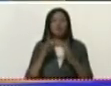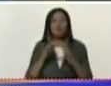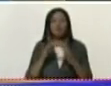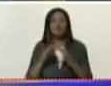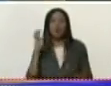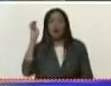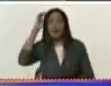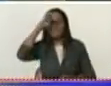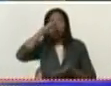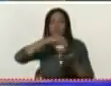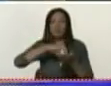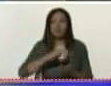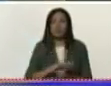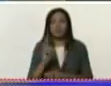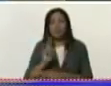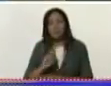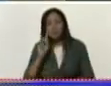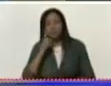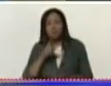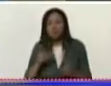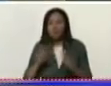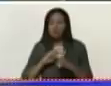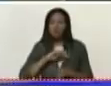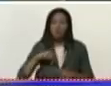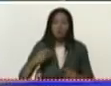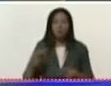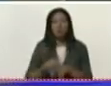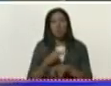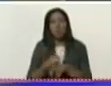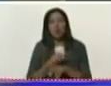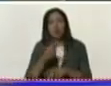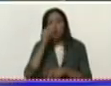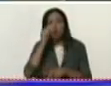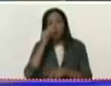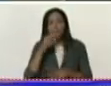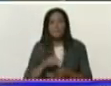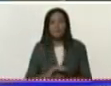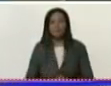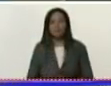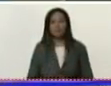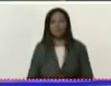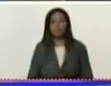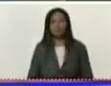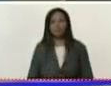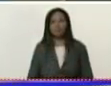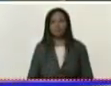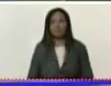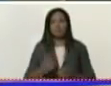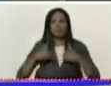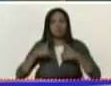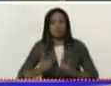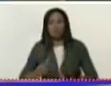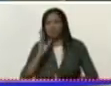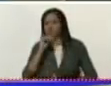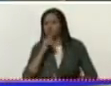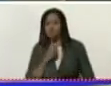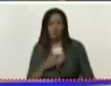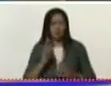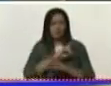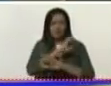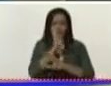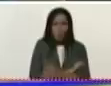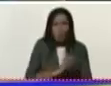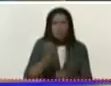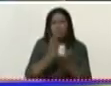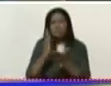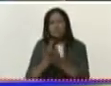Aragua. También, allá está nuestro gobernador Marco Torres, incansable, enérgico,